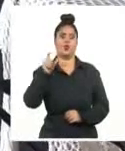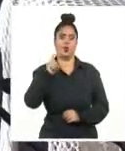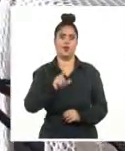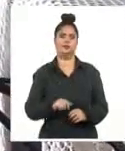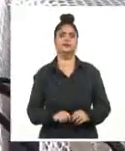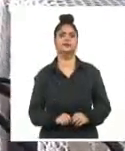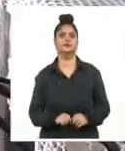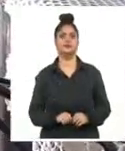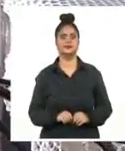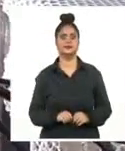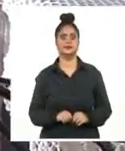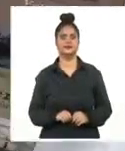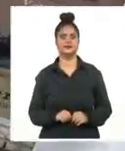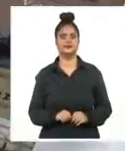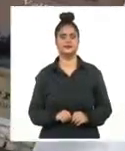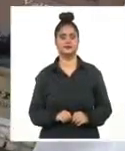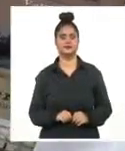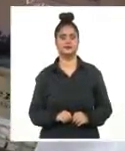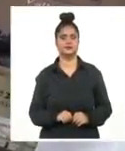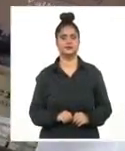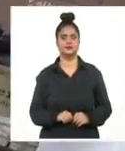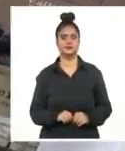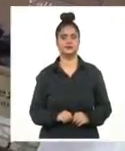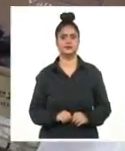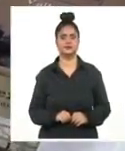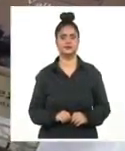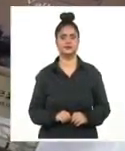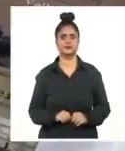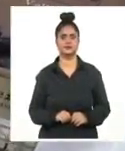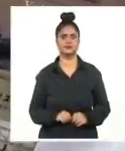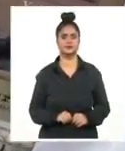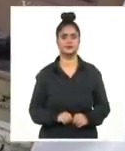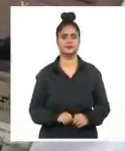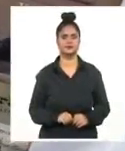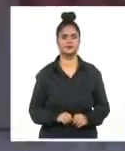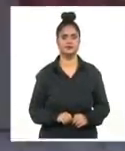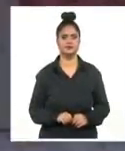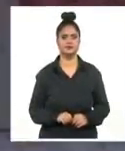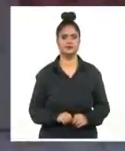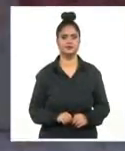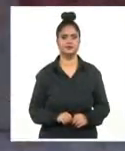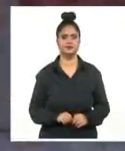siete islas. Alian Fernández y Lisandra Gómez, Sistema Informativo de la Televisión Cubana.